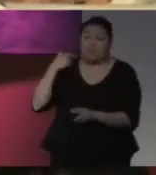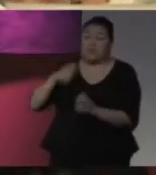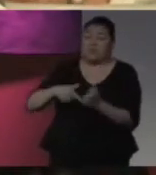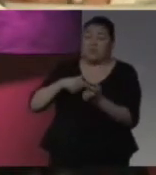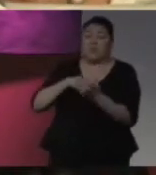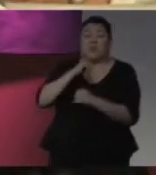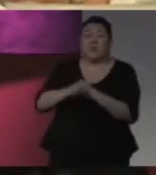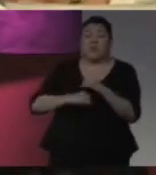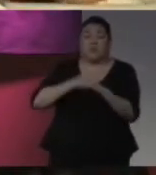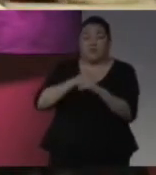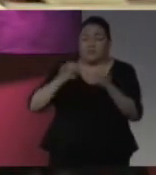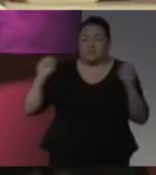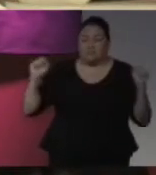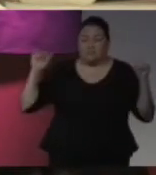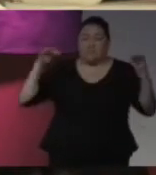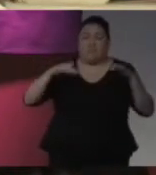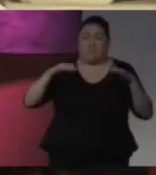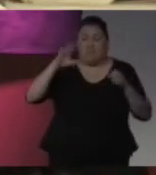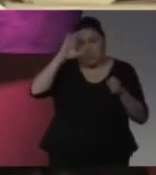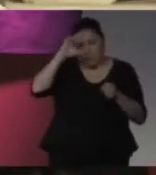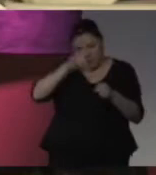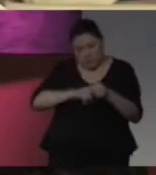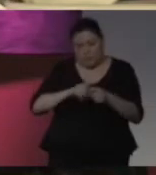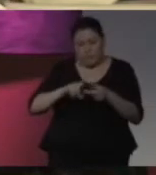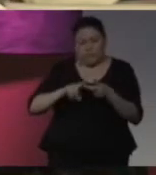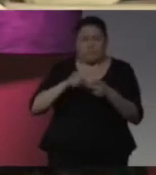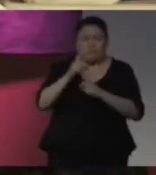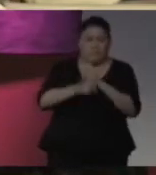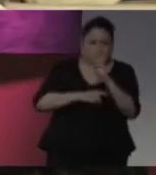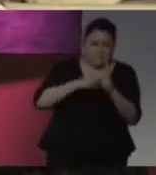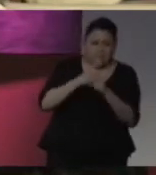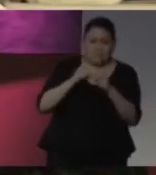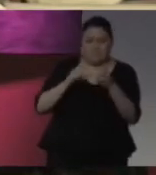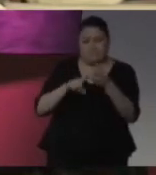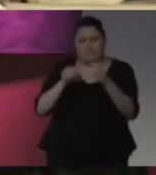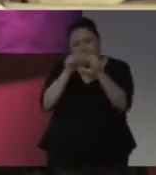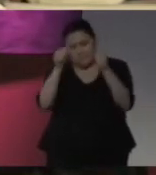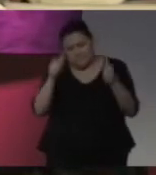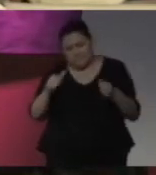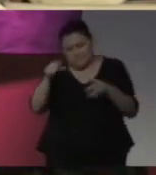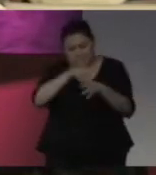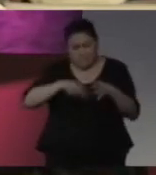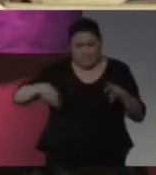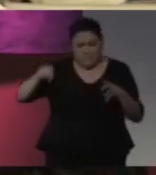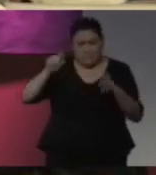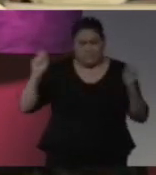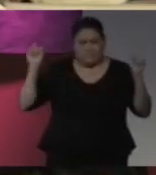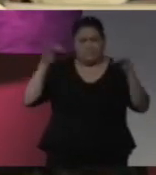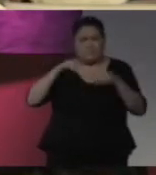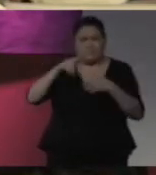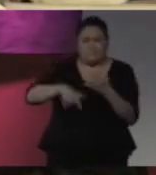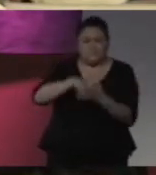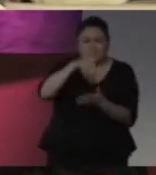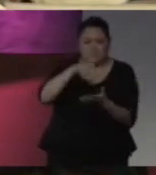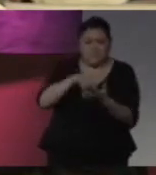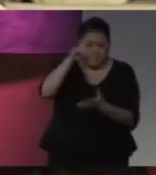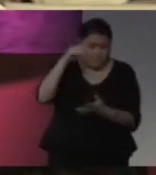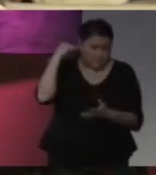artístico, deportivo y cultural de mujeres que luchan en el Caracol de Morelia el